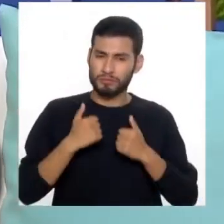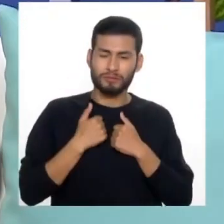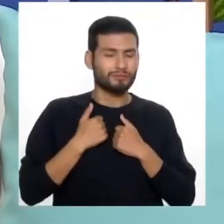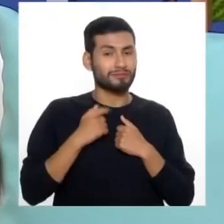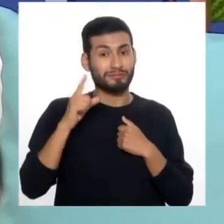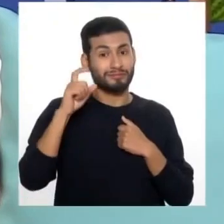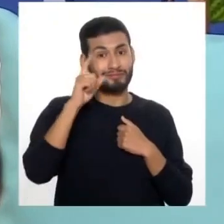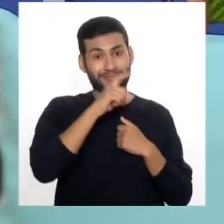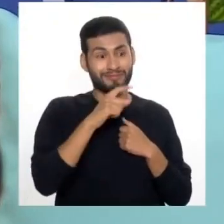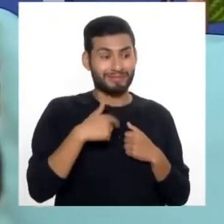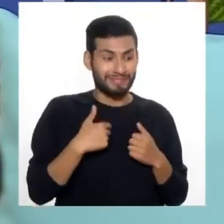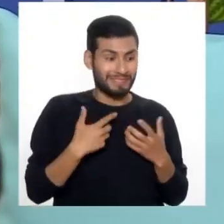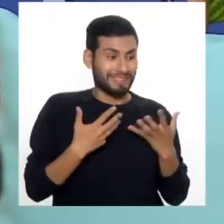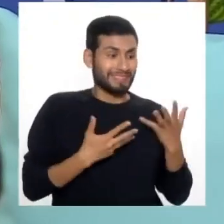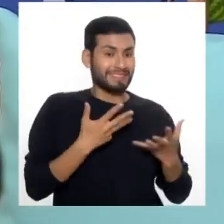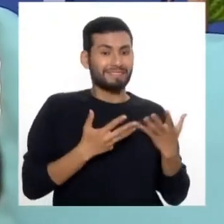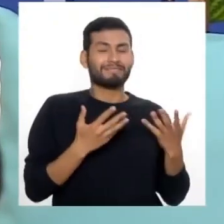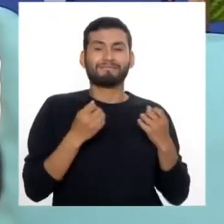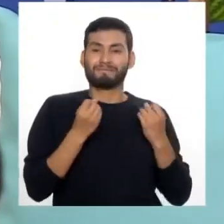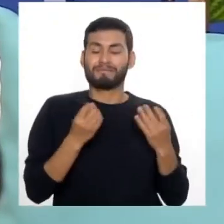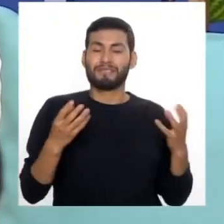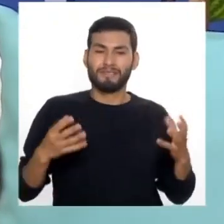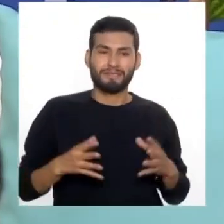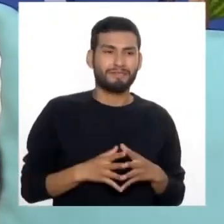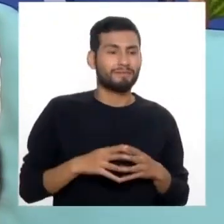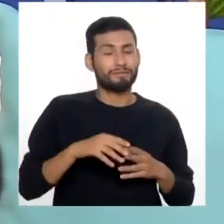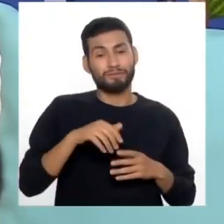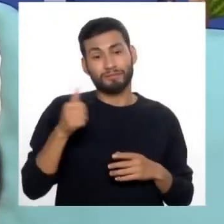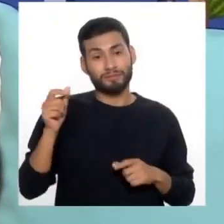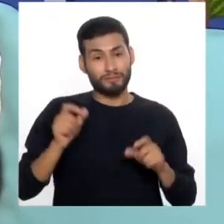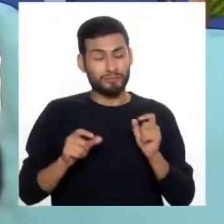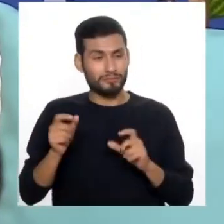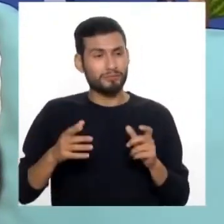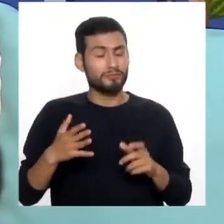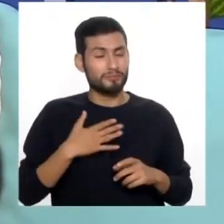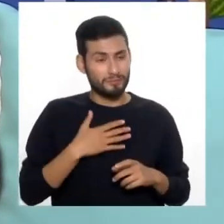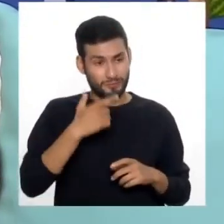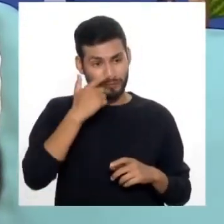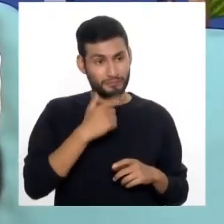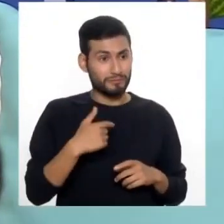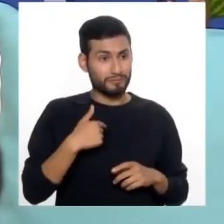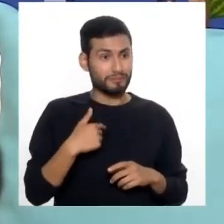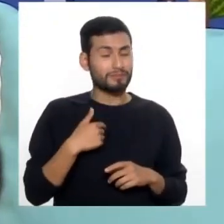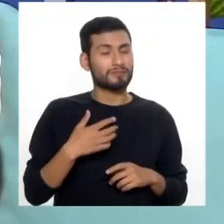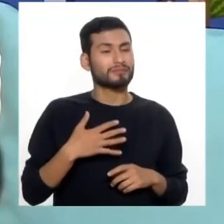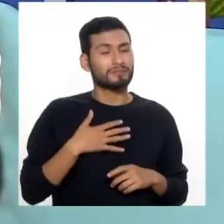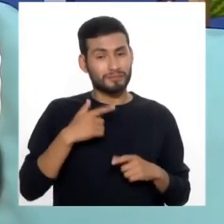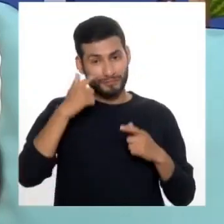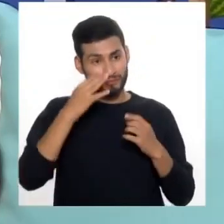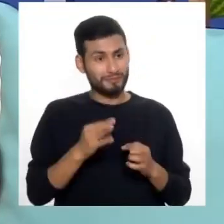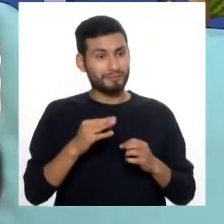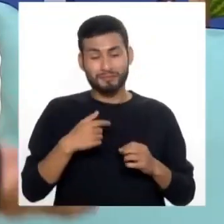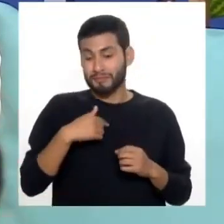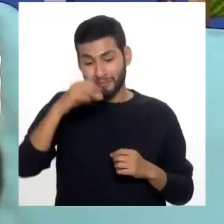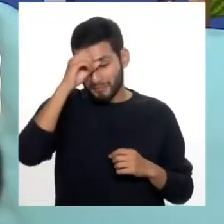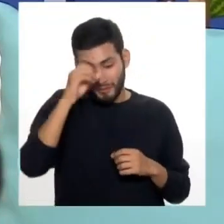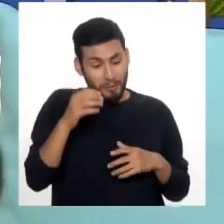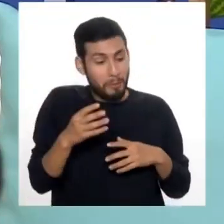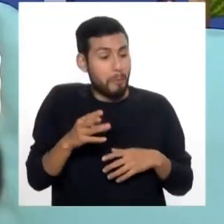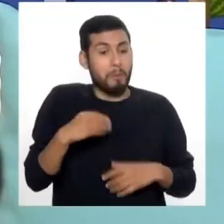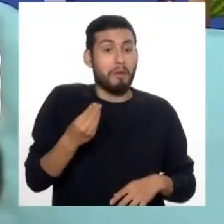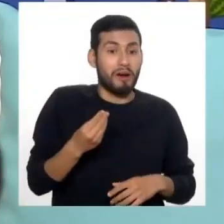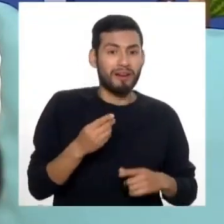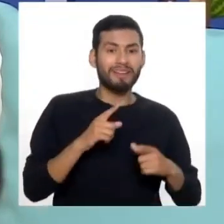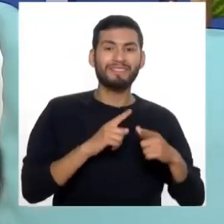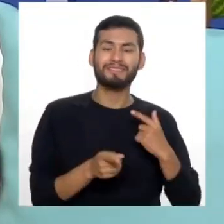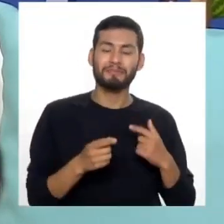más complicado que uno puede tener para muchos, ¿no? Para otros es como que, en mi caso, por decir, hay veces que yo tomo decisiones que ni sé por qué las tomé,